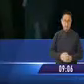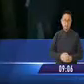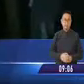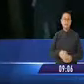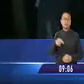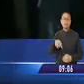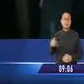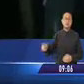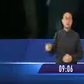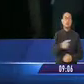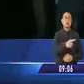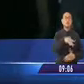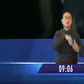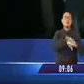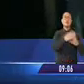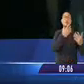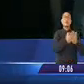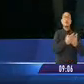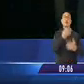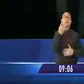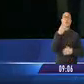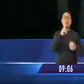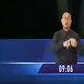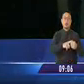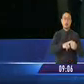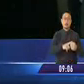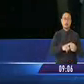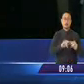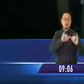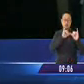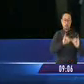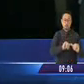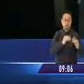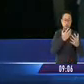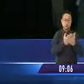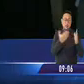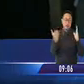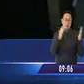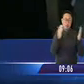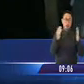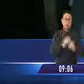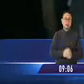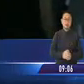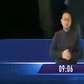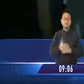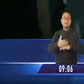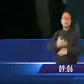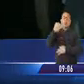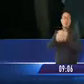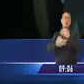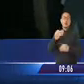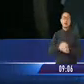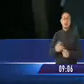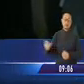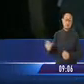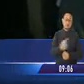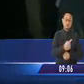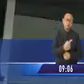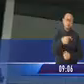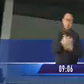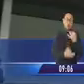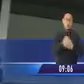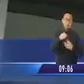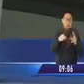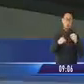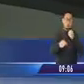fueron trasladados a la cárcel 4 de Quito, donde cumplirán prisión preventiva mientras un juez decide si los llama o no a